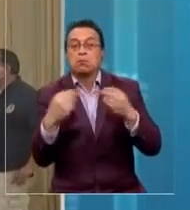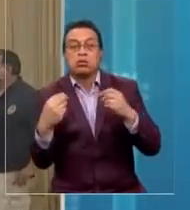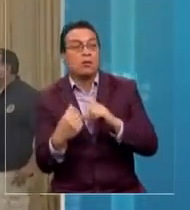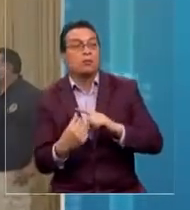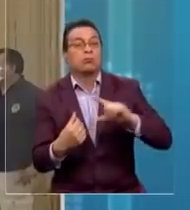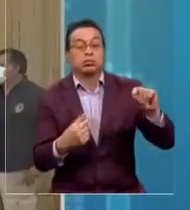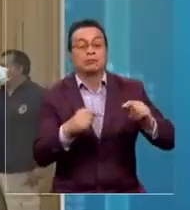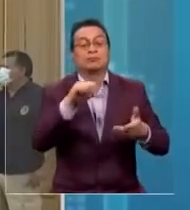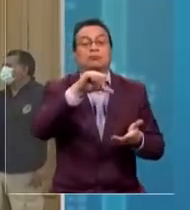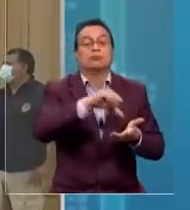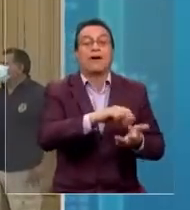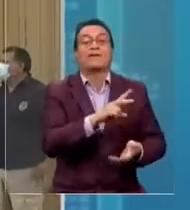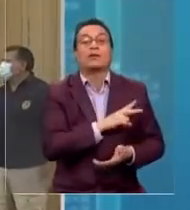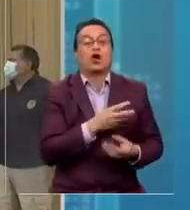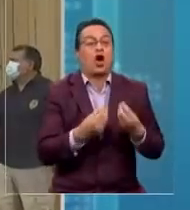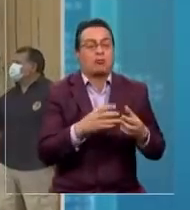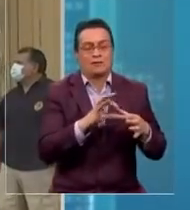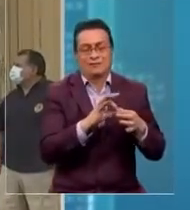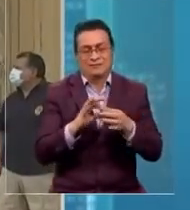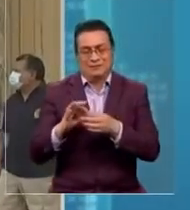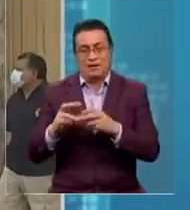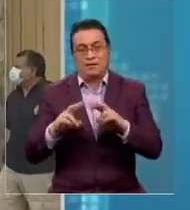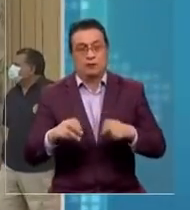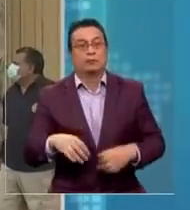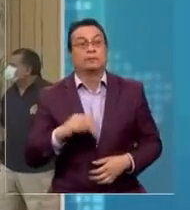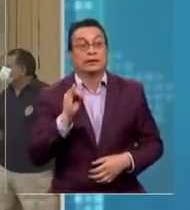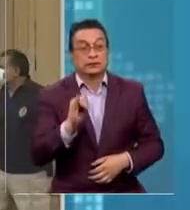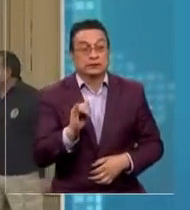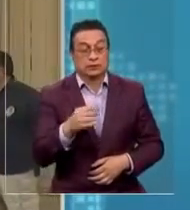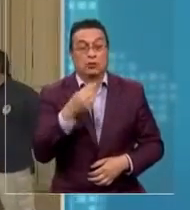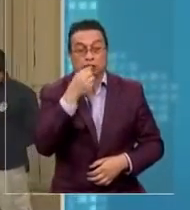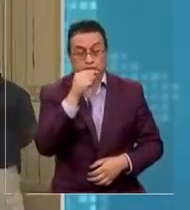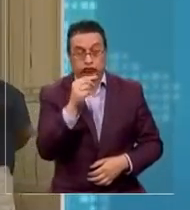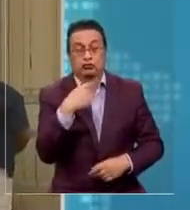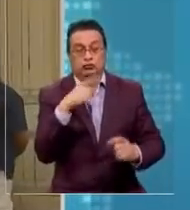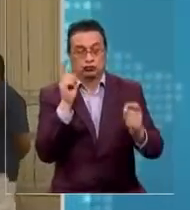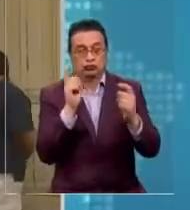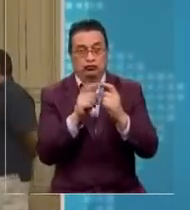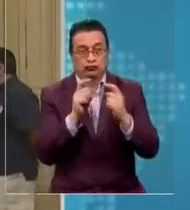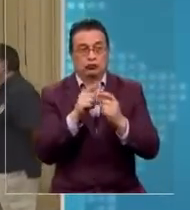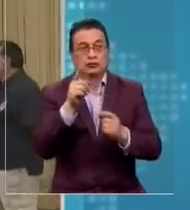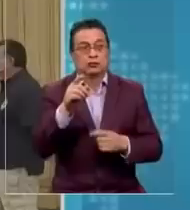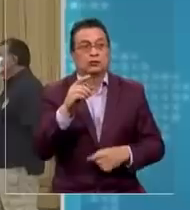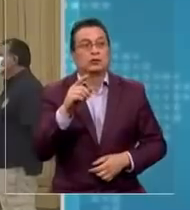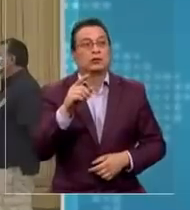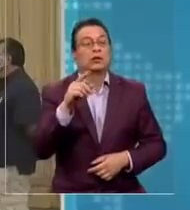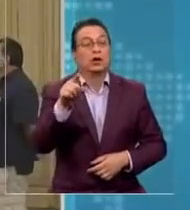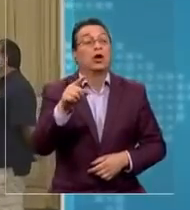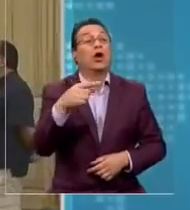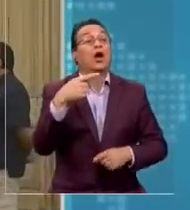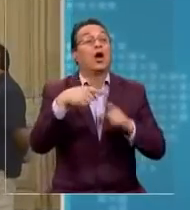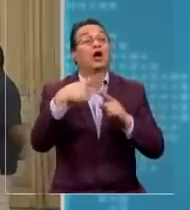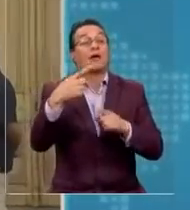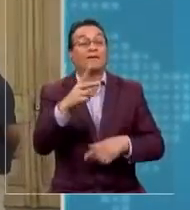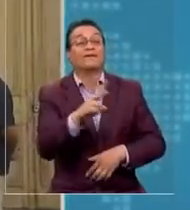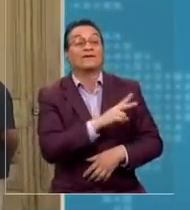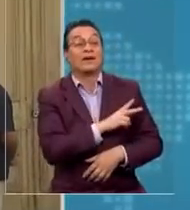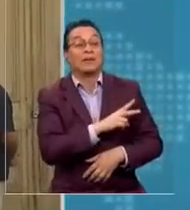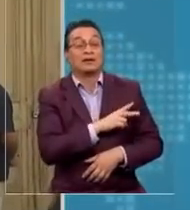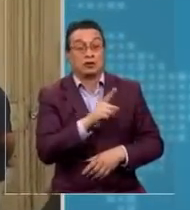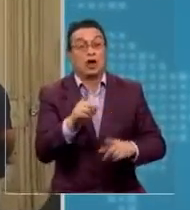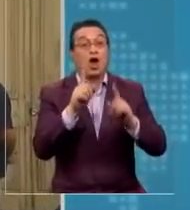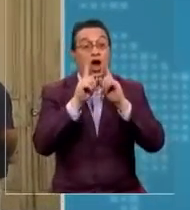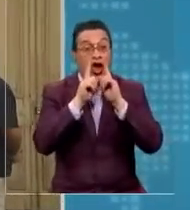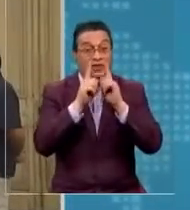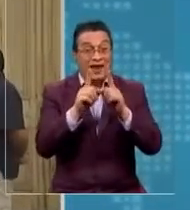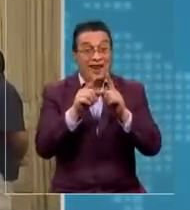posterior estadía acá en la región de Valparaíso. Mónica. Si no estáis más noticias, vamos a ir de inmediato entonces ahora con Carlos Caucota, que está justamente en Valparaíso, en el